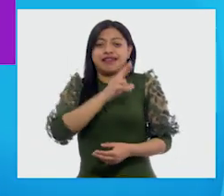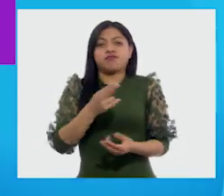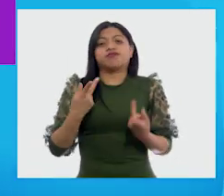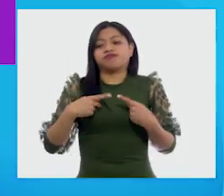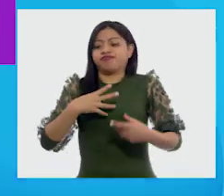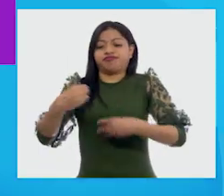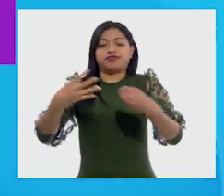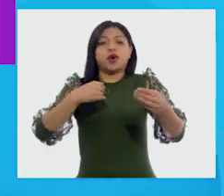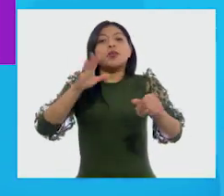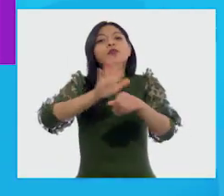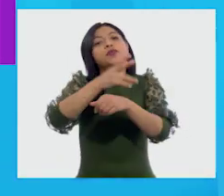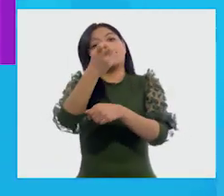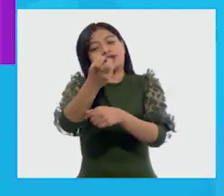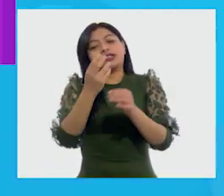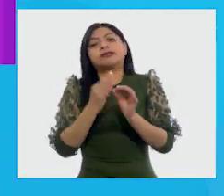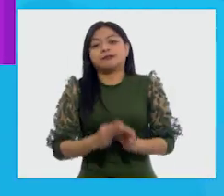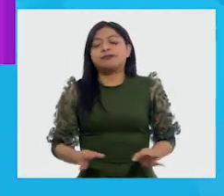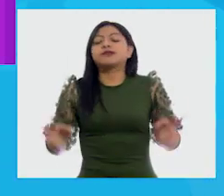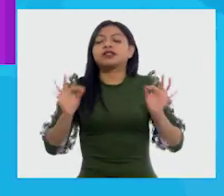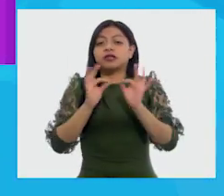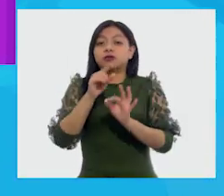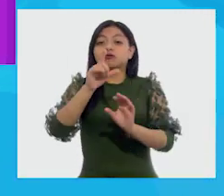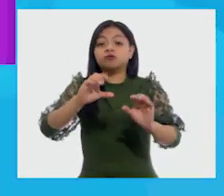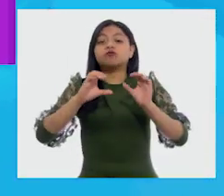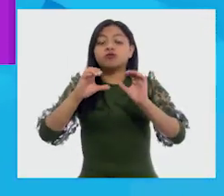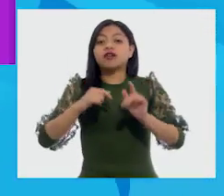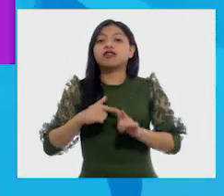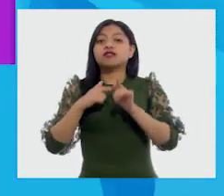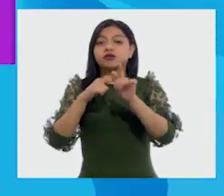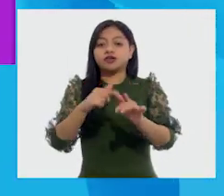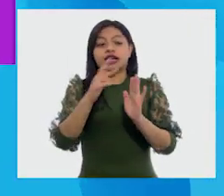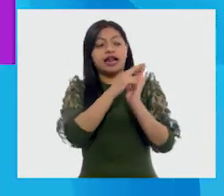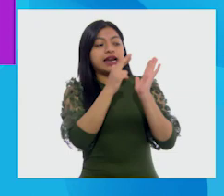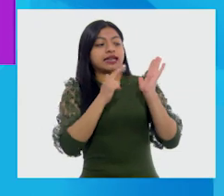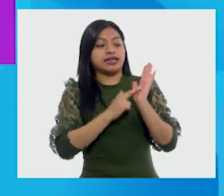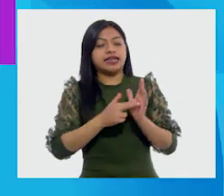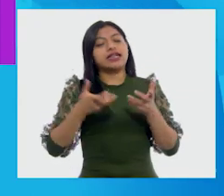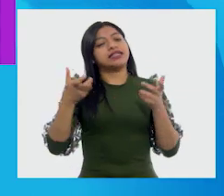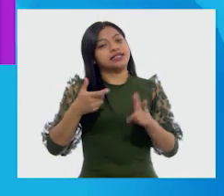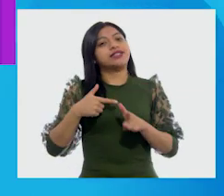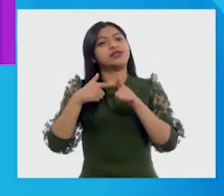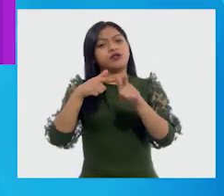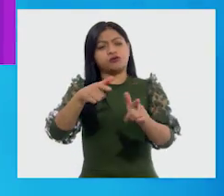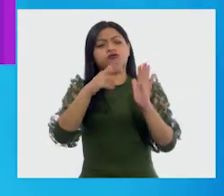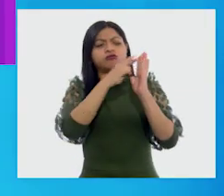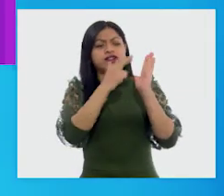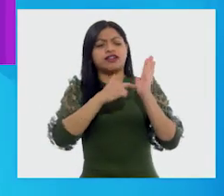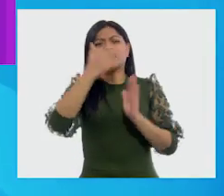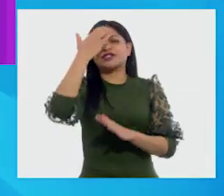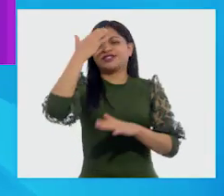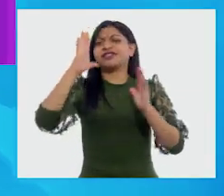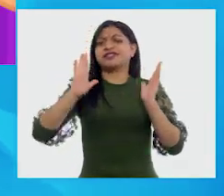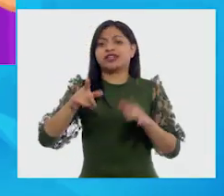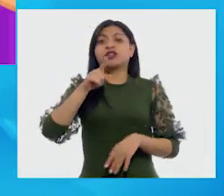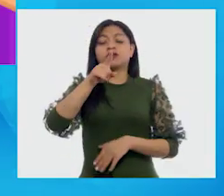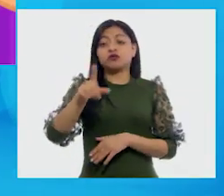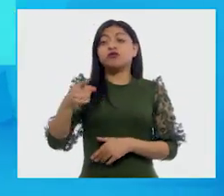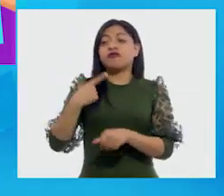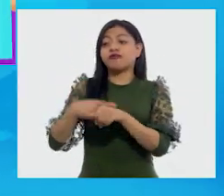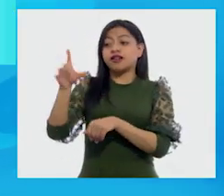personas. Por eso hay que continuar cuidándonos siguiendo las buenas prácticas que ya todos conocemos para evitar contagiarnos.